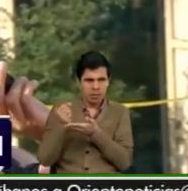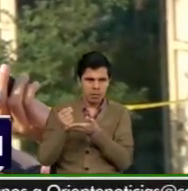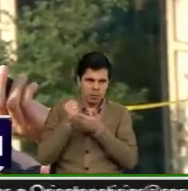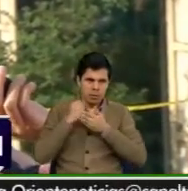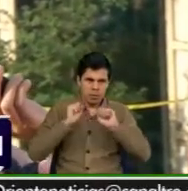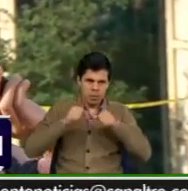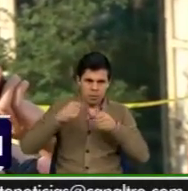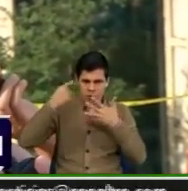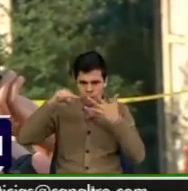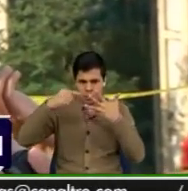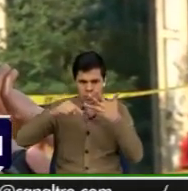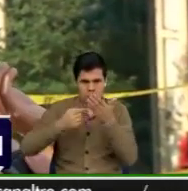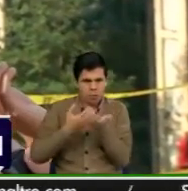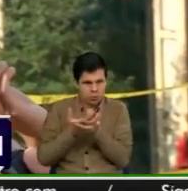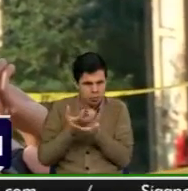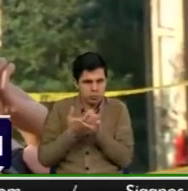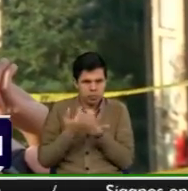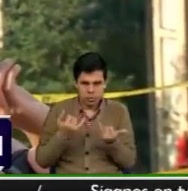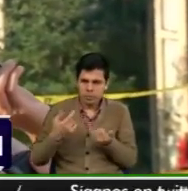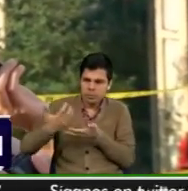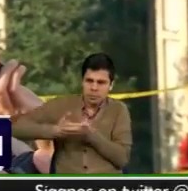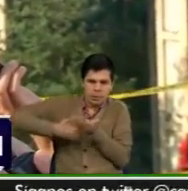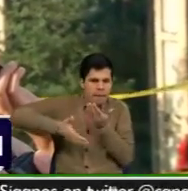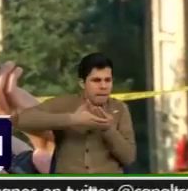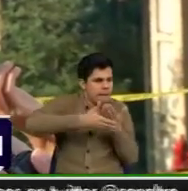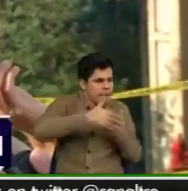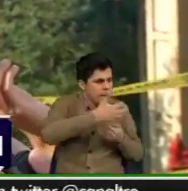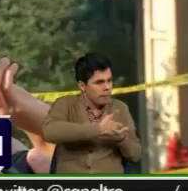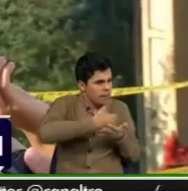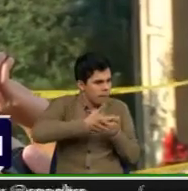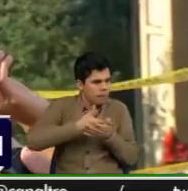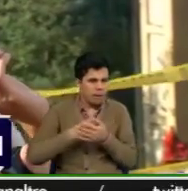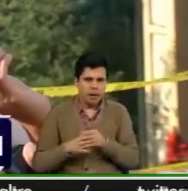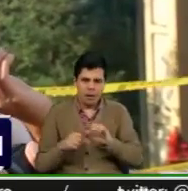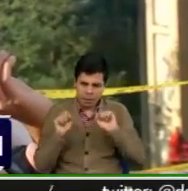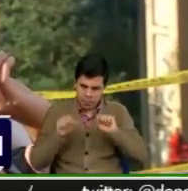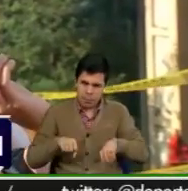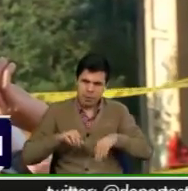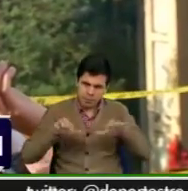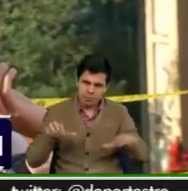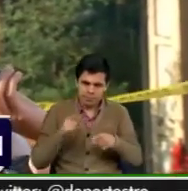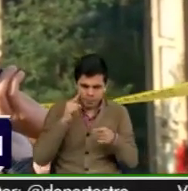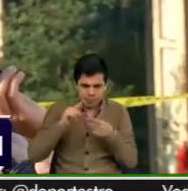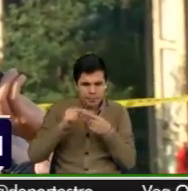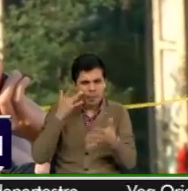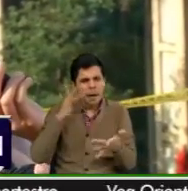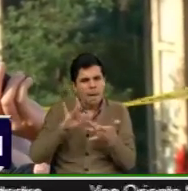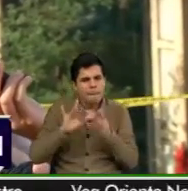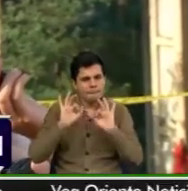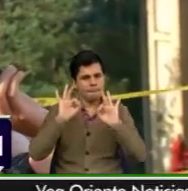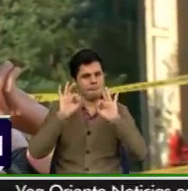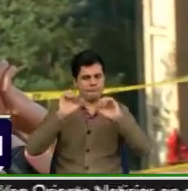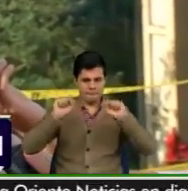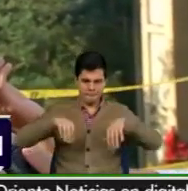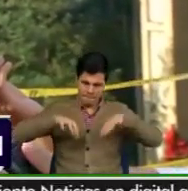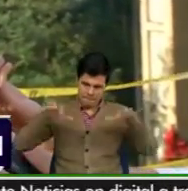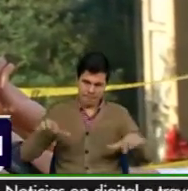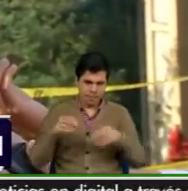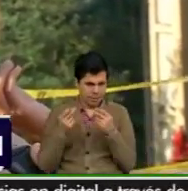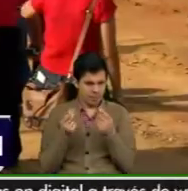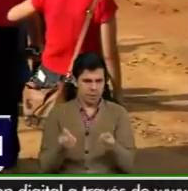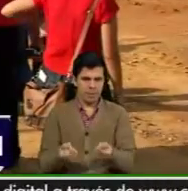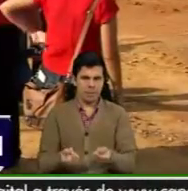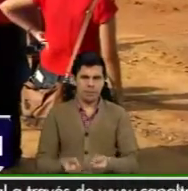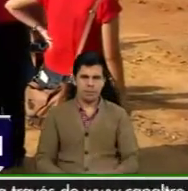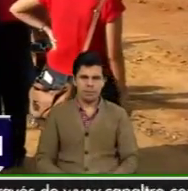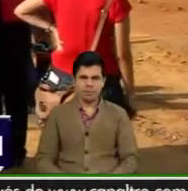y que todas esas recomendaciones que estemos recibiendo nosotros sean aplicables y que se logren implementar lo más rápido